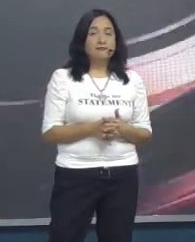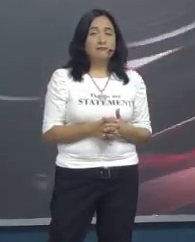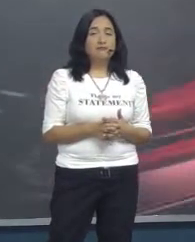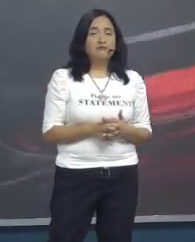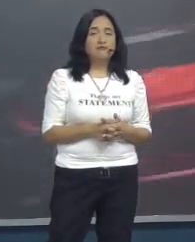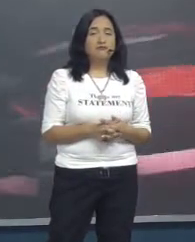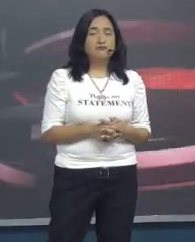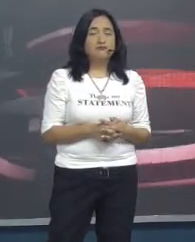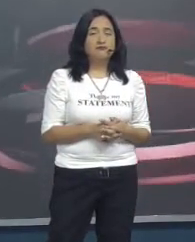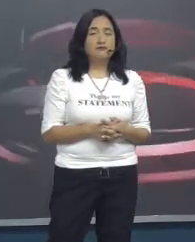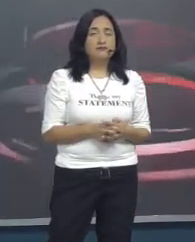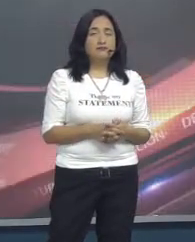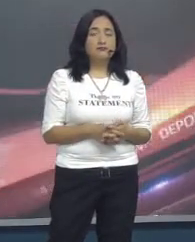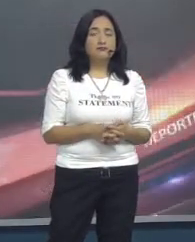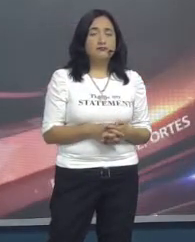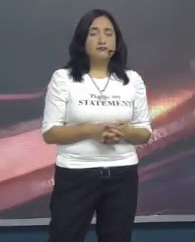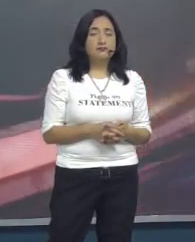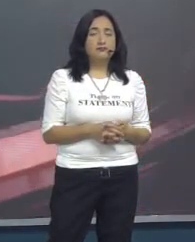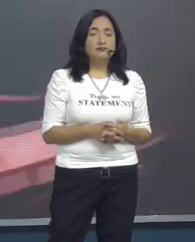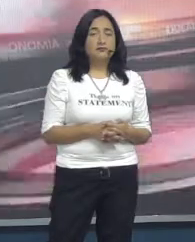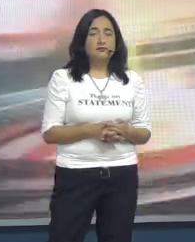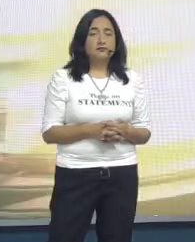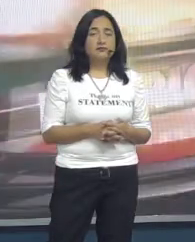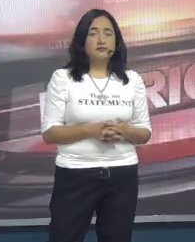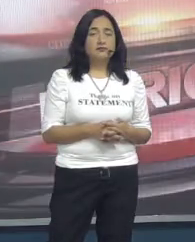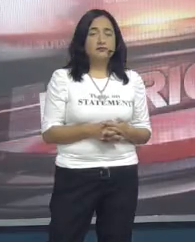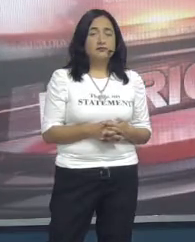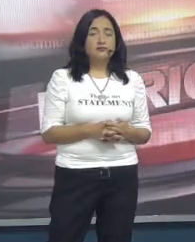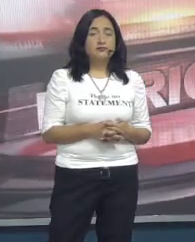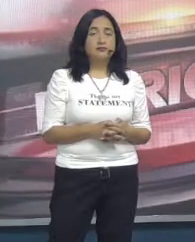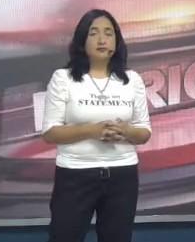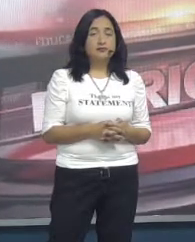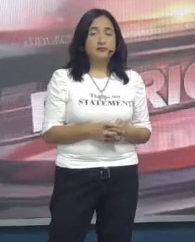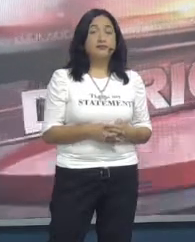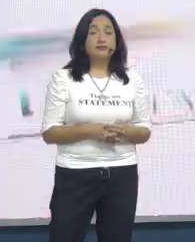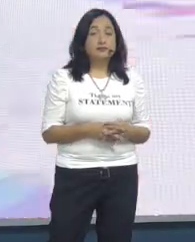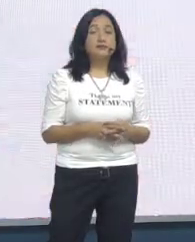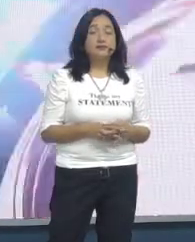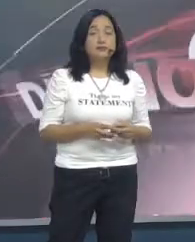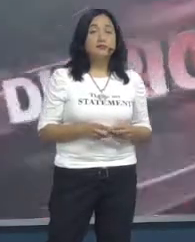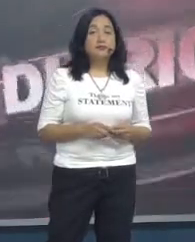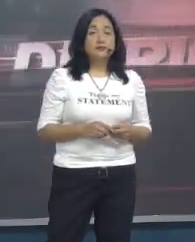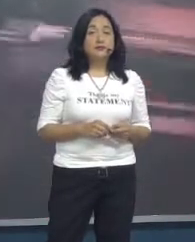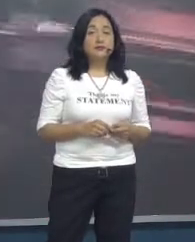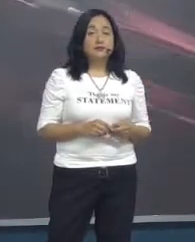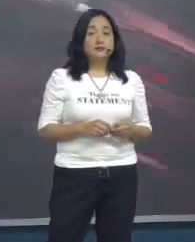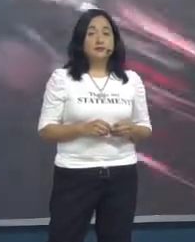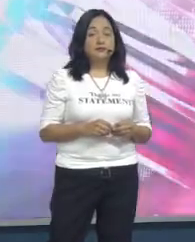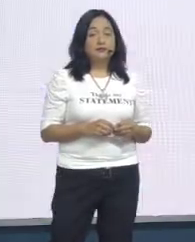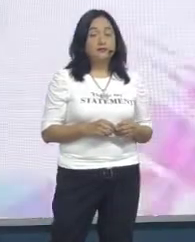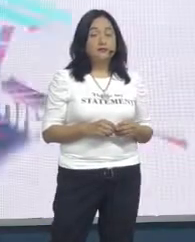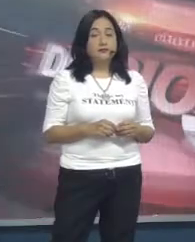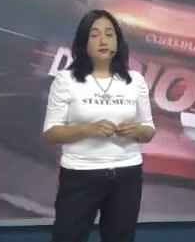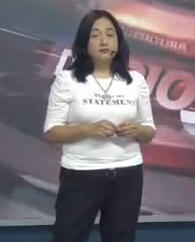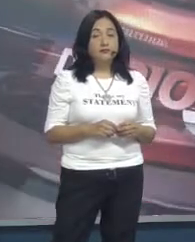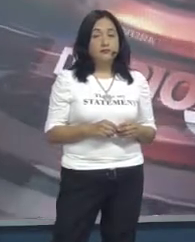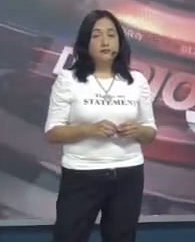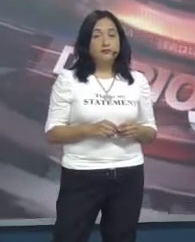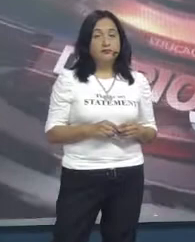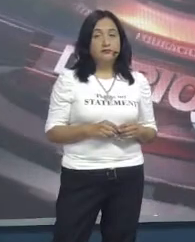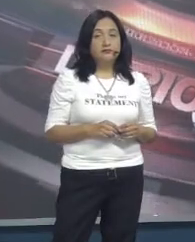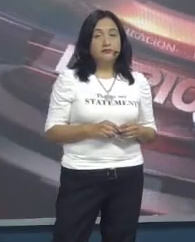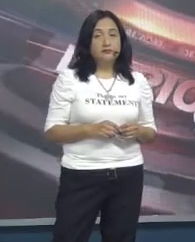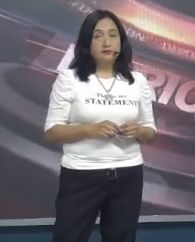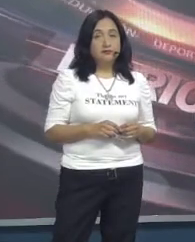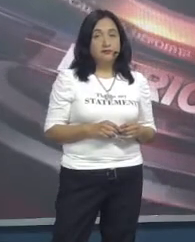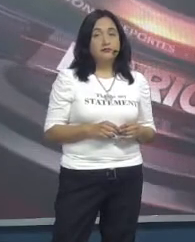No, estamos dentro de los 40 barrios más o menos, que son lo que implica las 3.800 viviendas